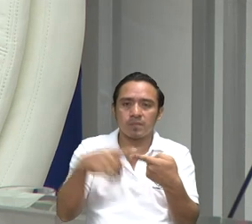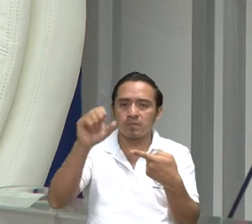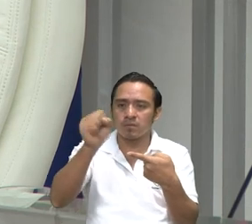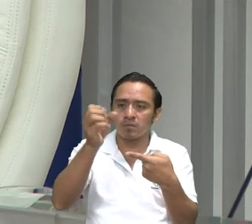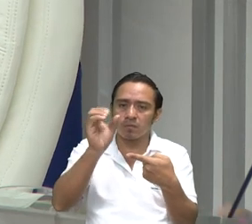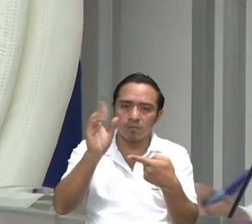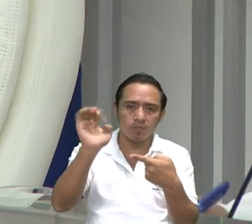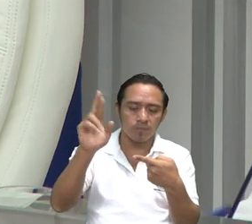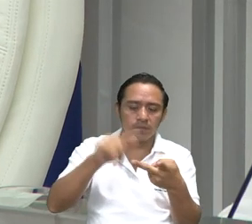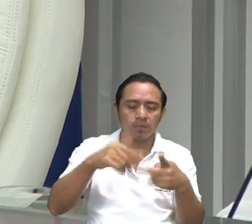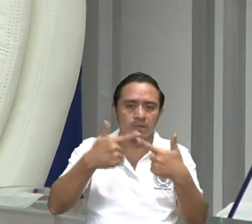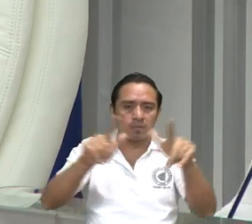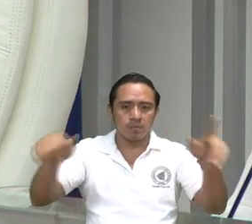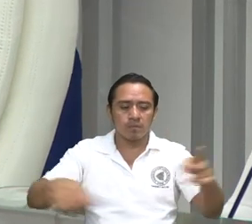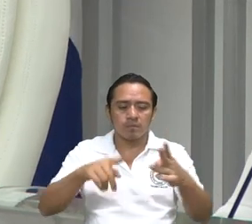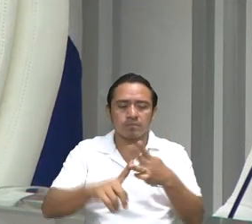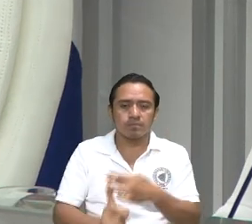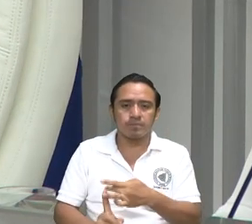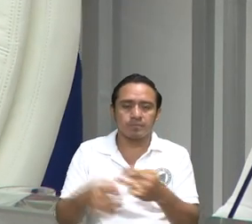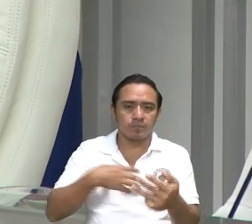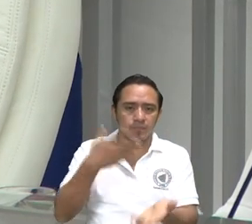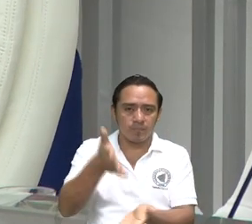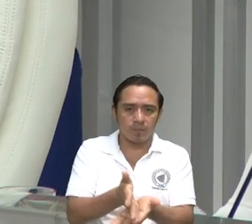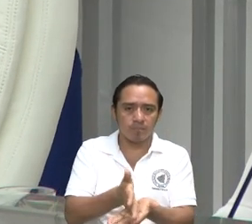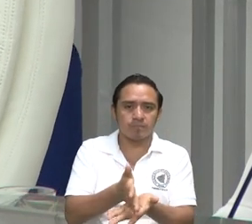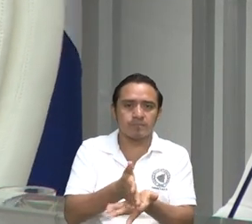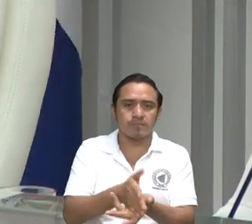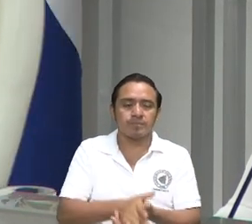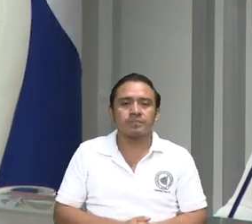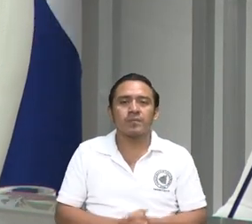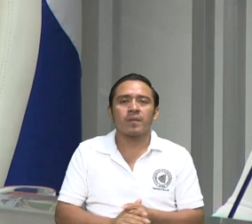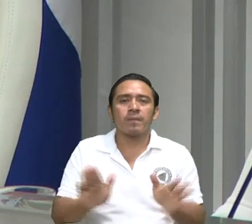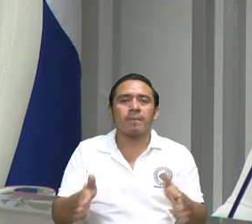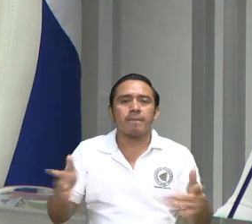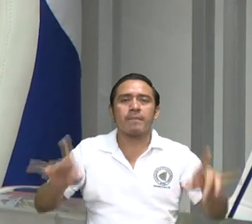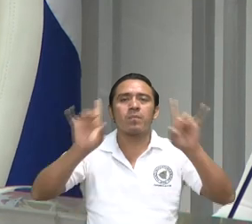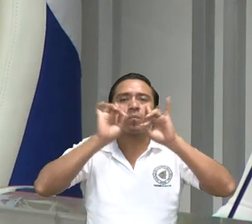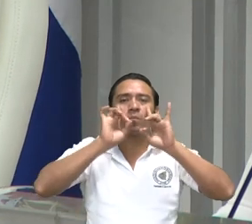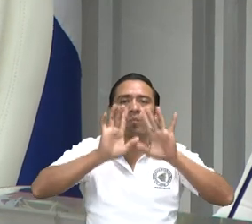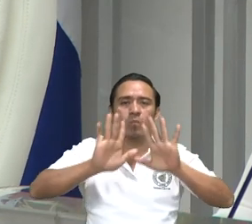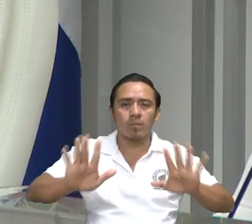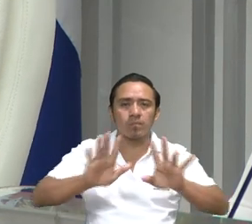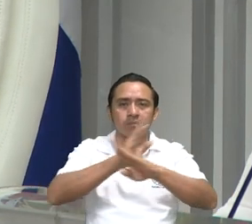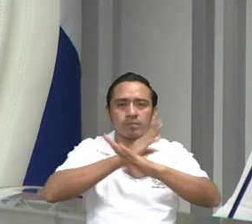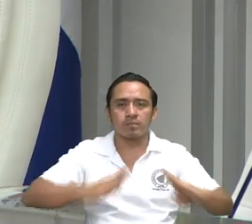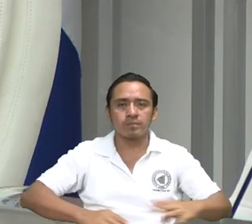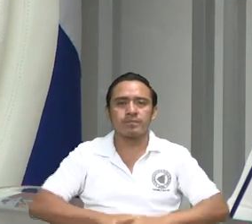soberanía, independencia y autodeterminación para preservar la